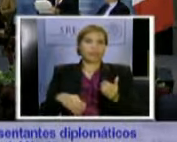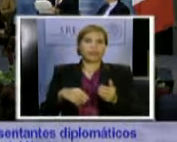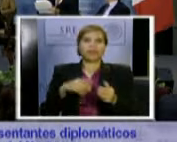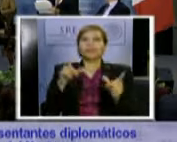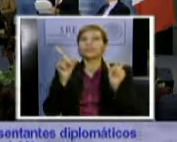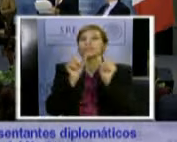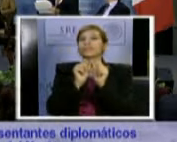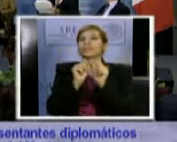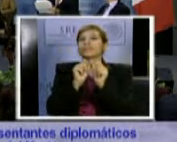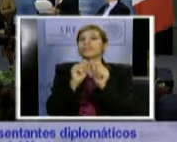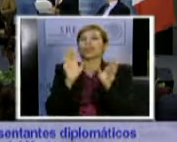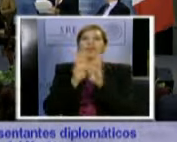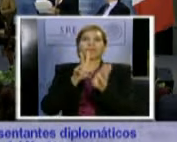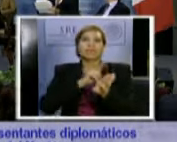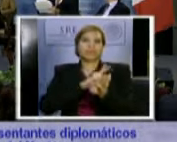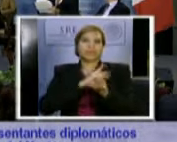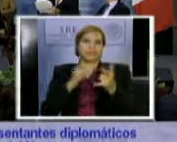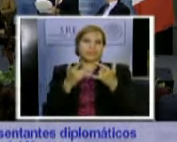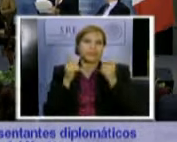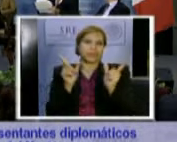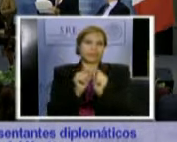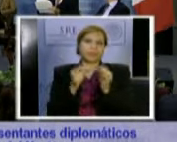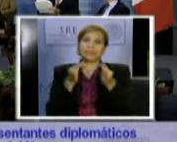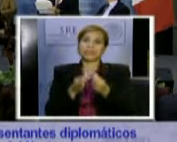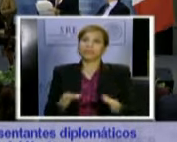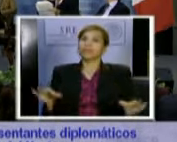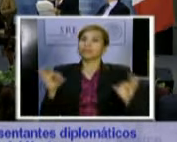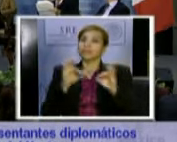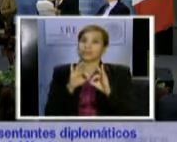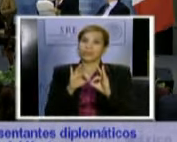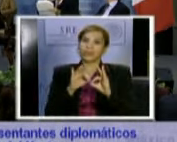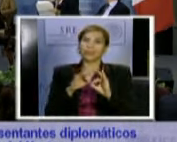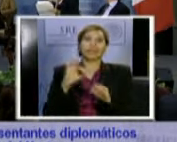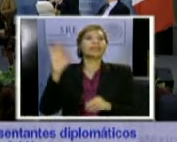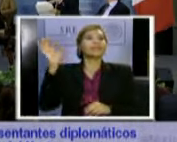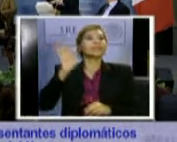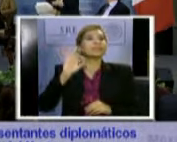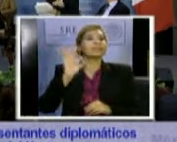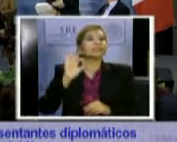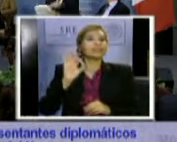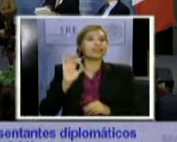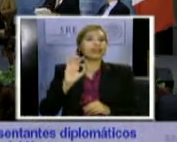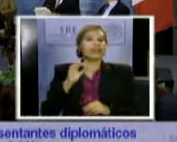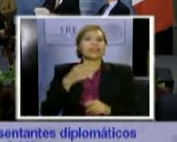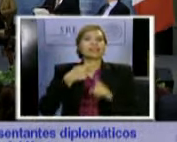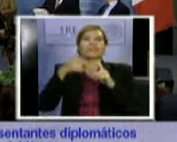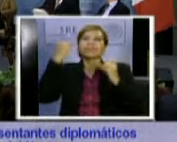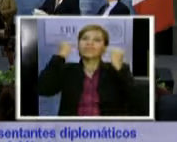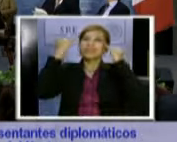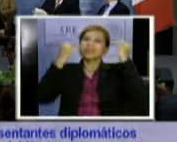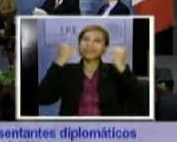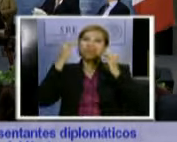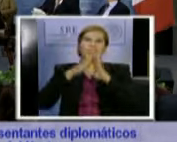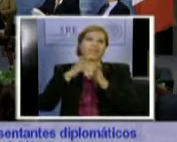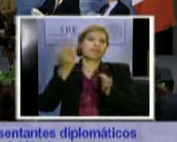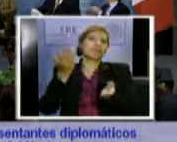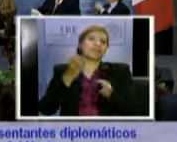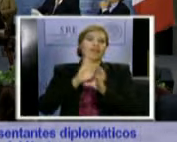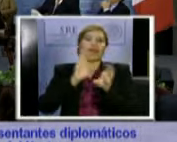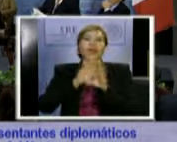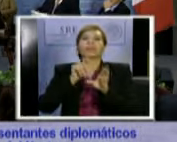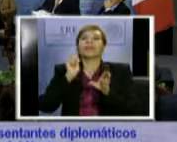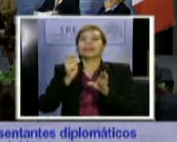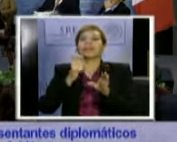una anécdota que me parece muy importante. Quizás a propósito de los estereotipos en economía y en